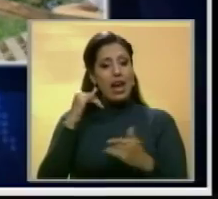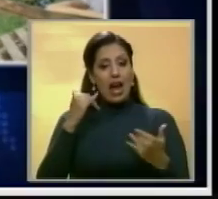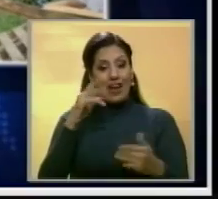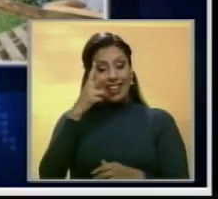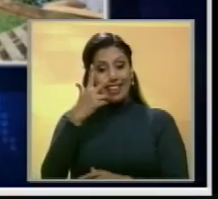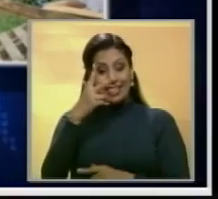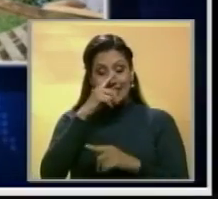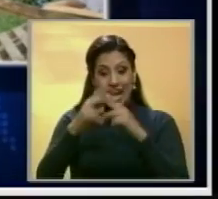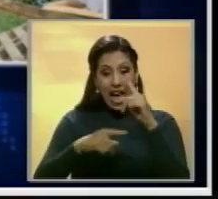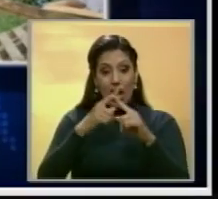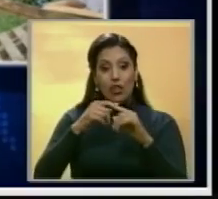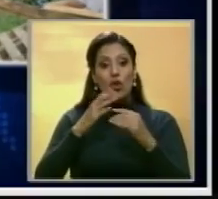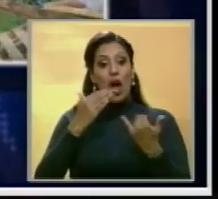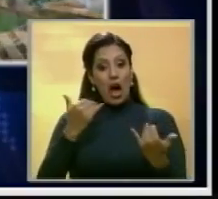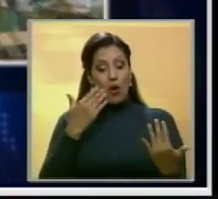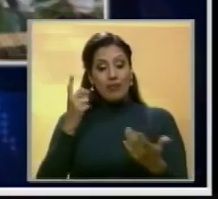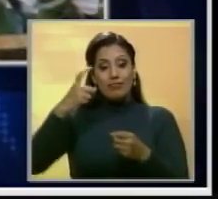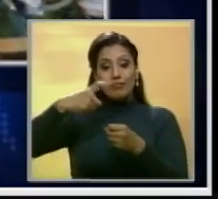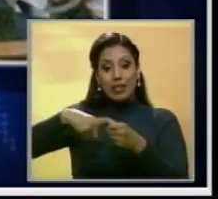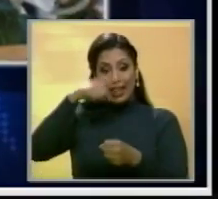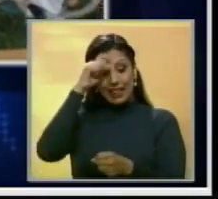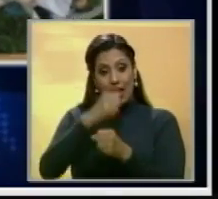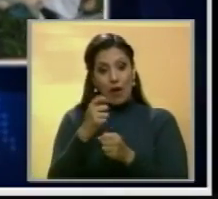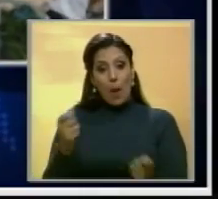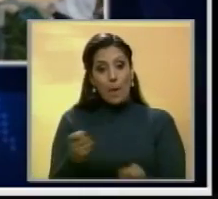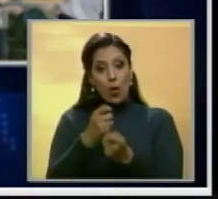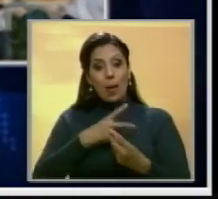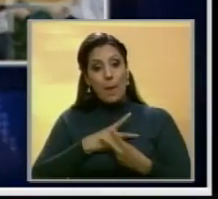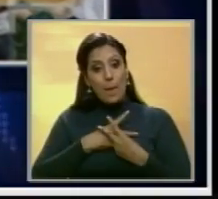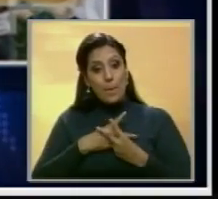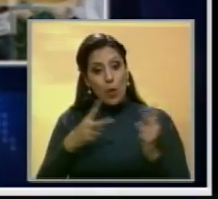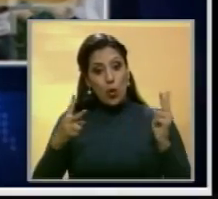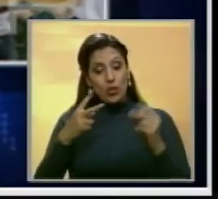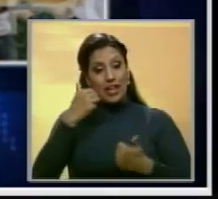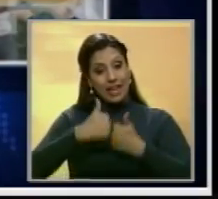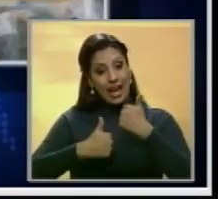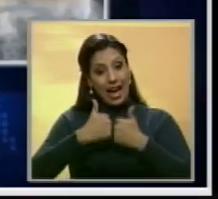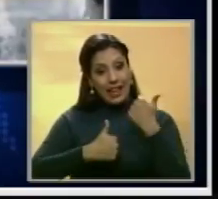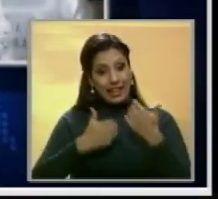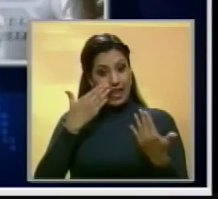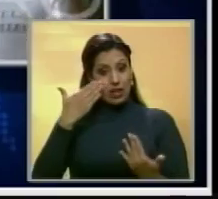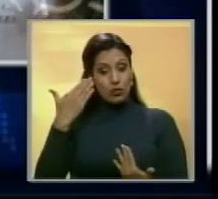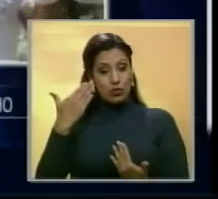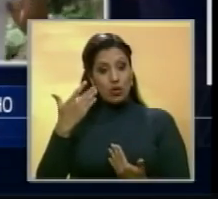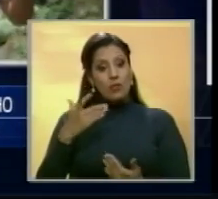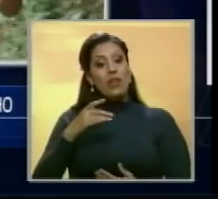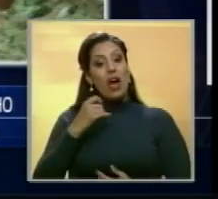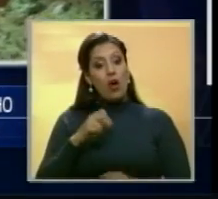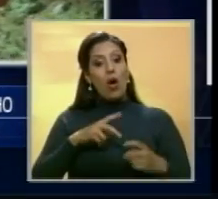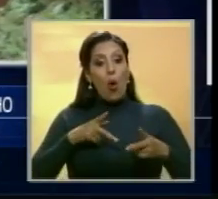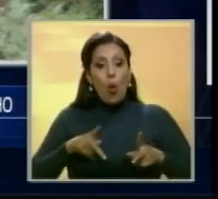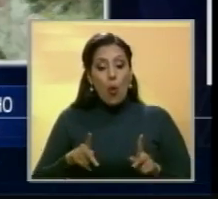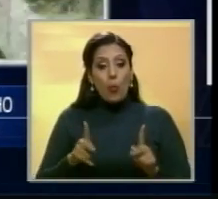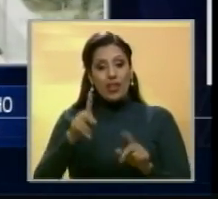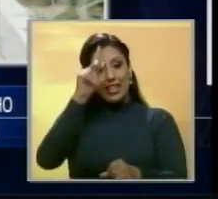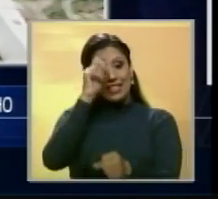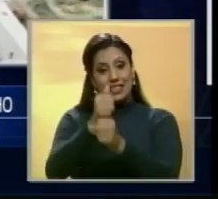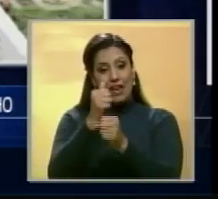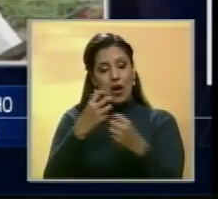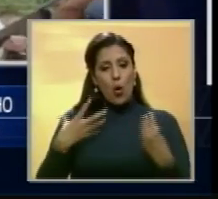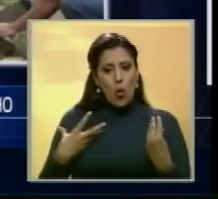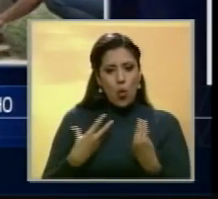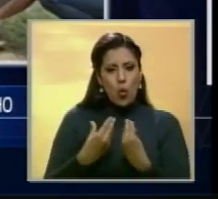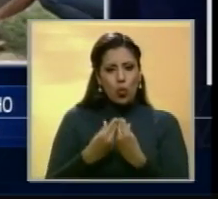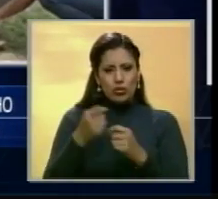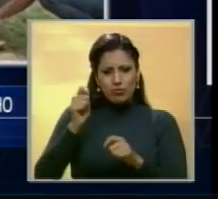la organización Miss Venezuela incorpora en su programa de voluntariado a los candidatos al Mister Venezuela. En esta oportunidad, trabajando junto a